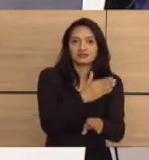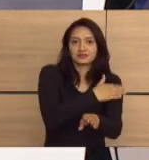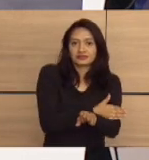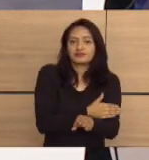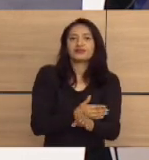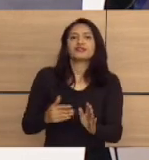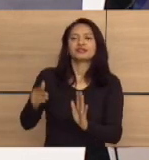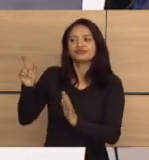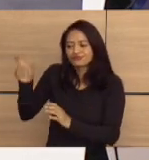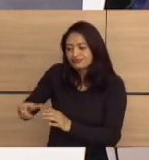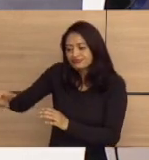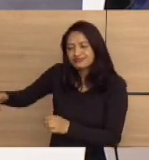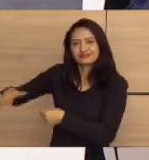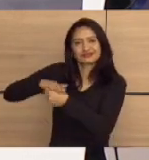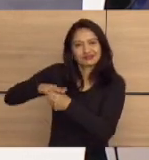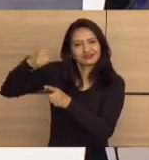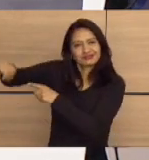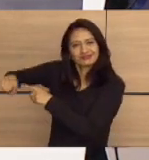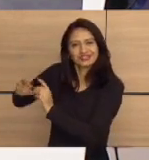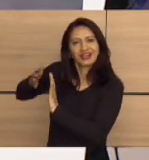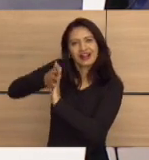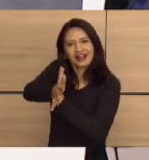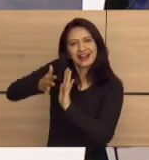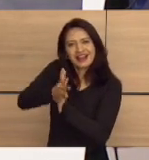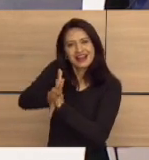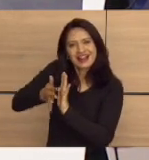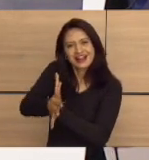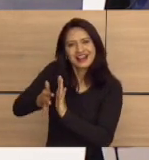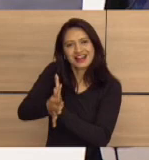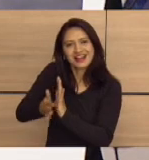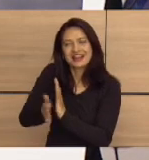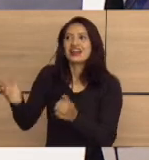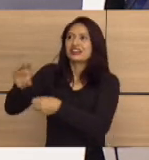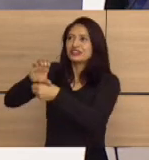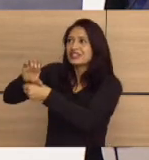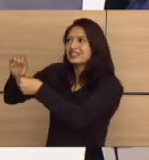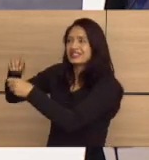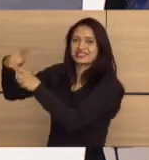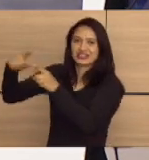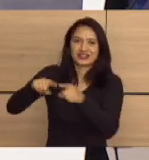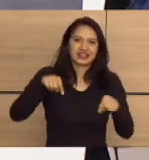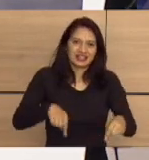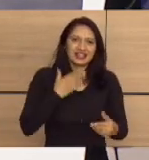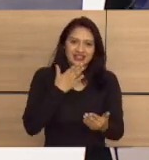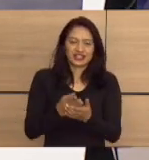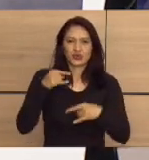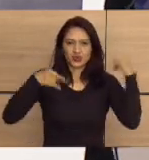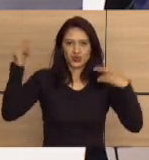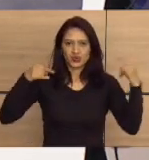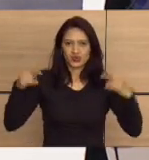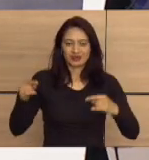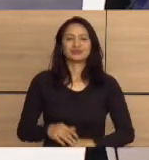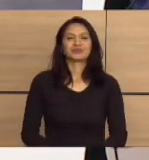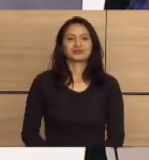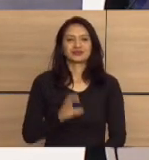más experiencias desde las distintas ciudades y a dar una información muy importante para ustedes. Hasta aquí entonces el streaming a través de Canal Institucional